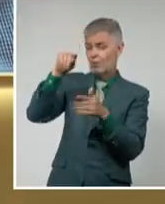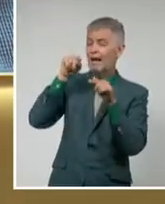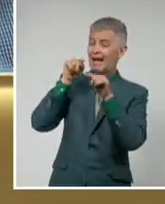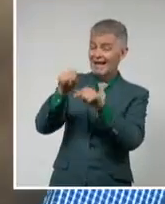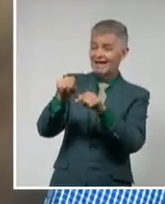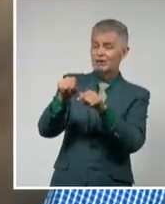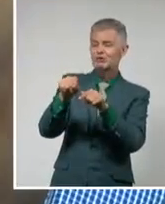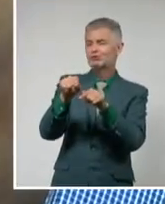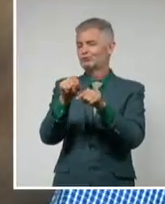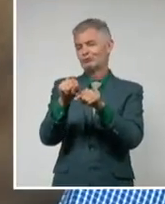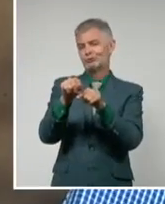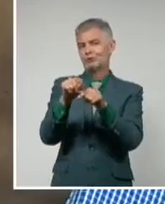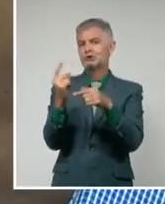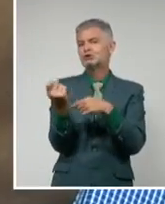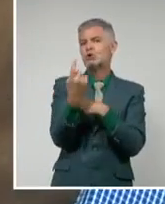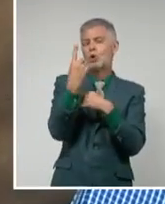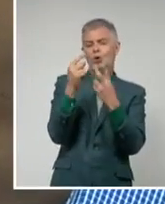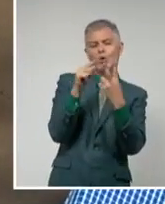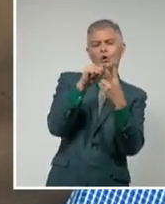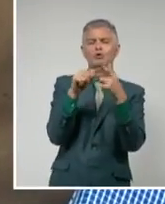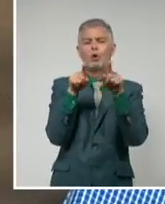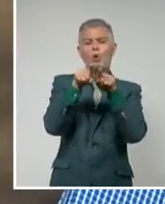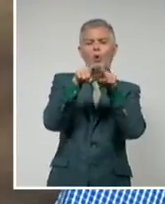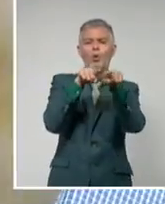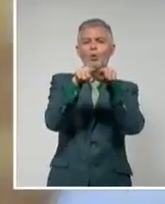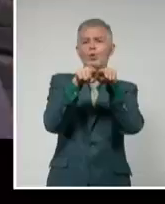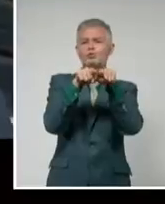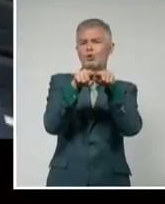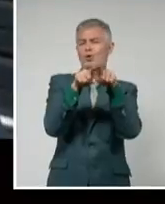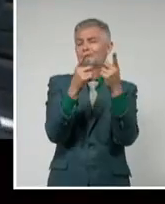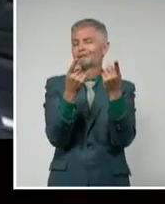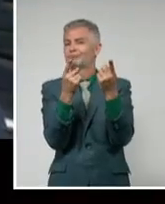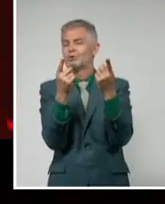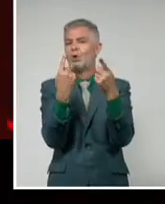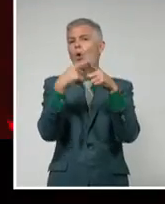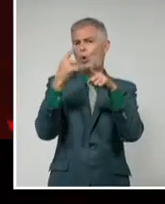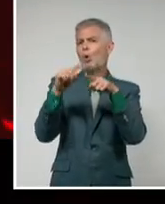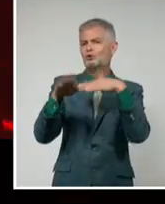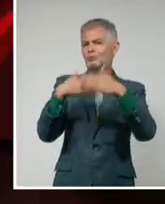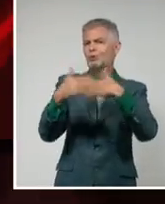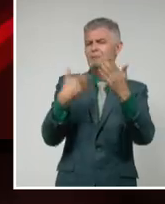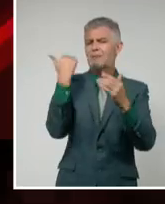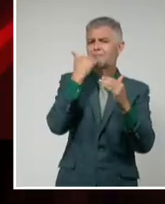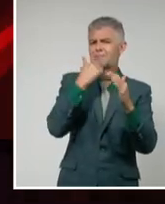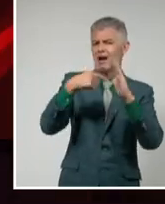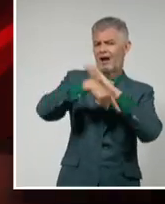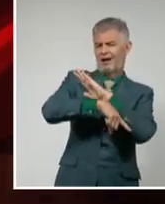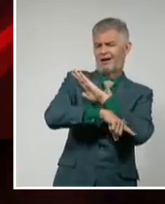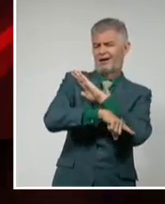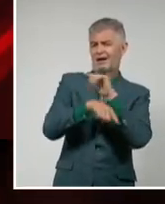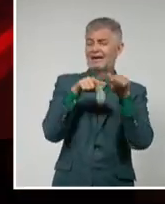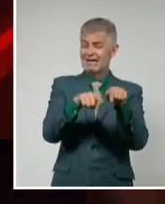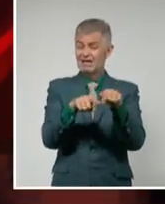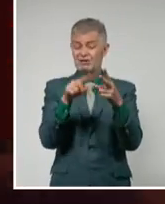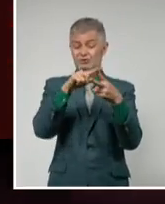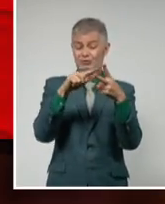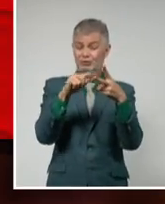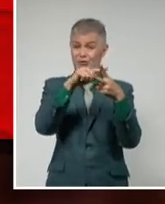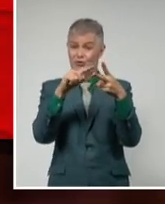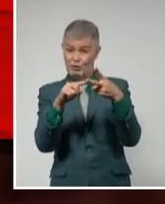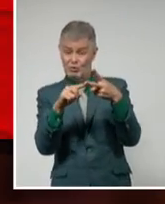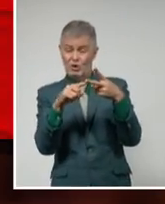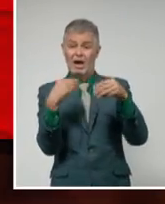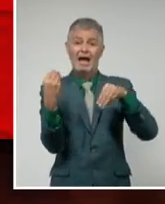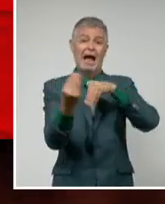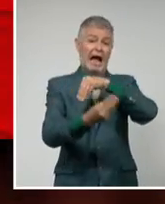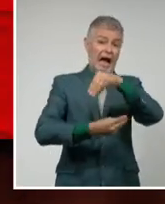de la simple coexistencia de dos monedas nacionales. El asunto, dice Ian, integra la propia dualidad monetaria y